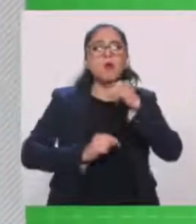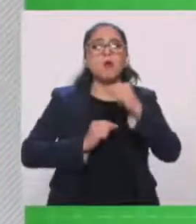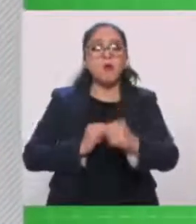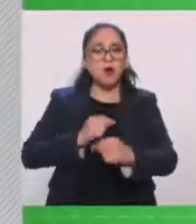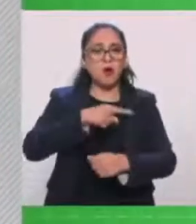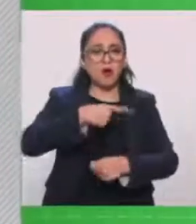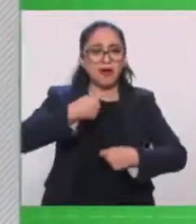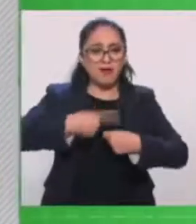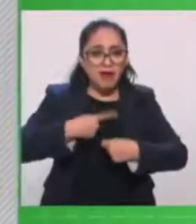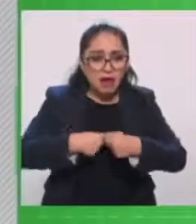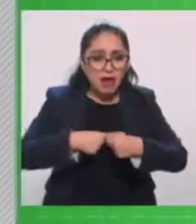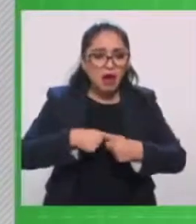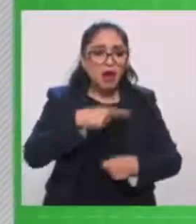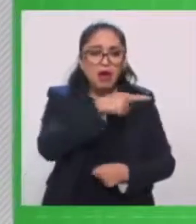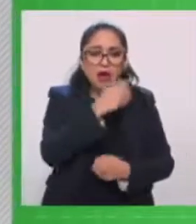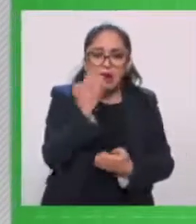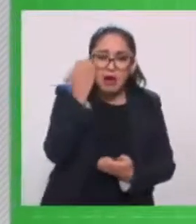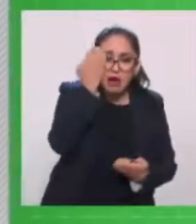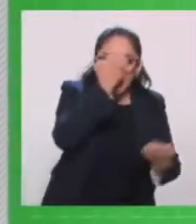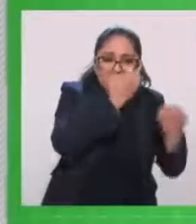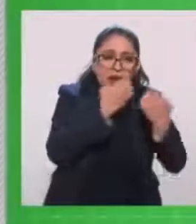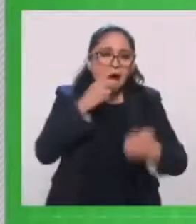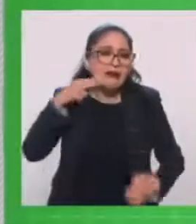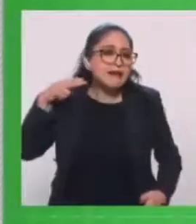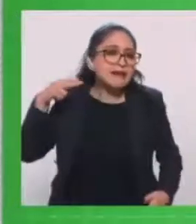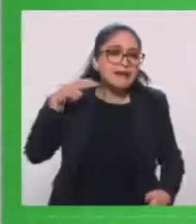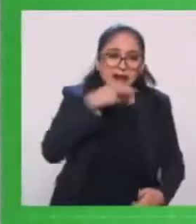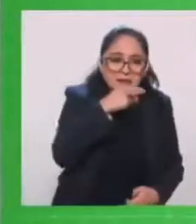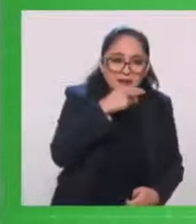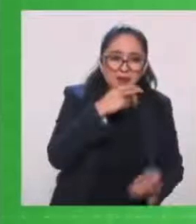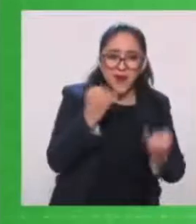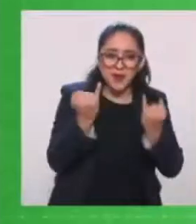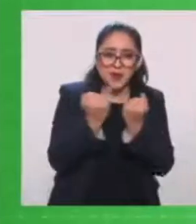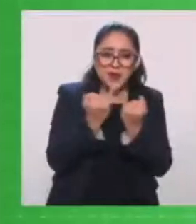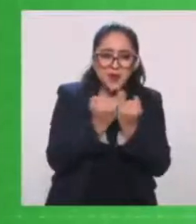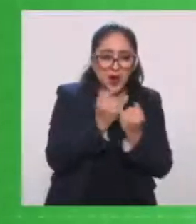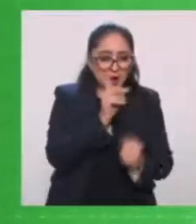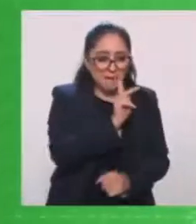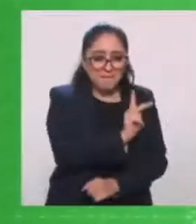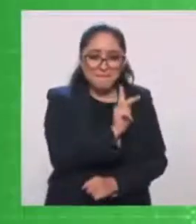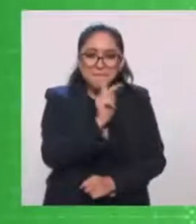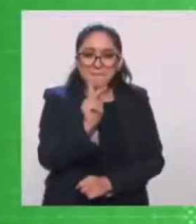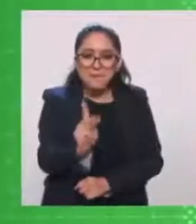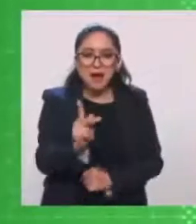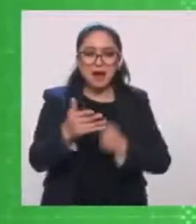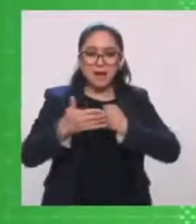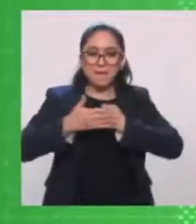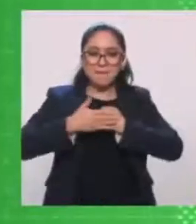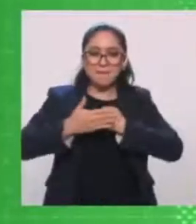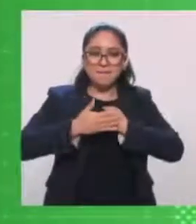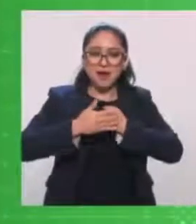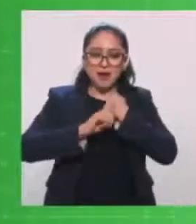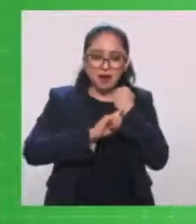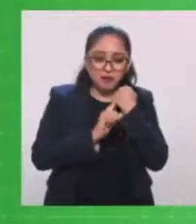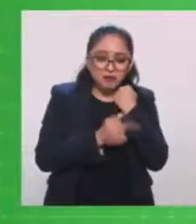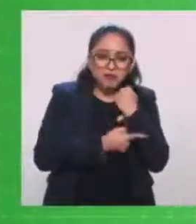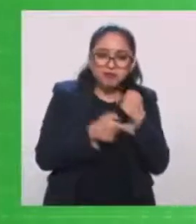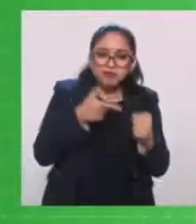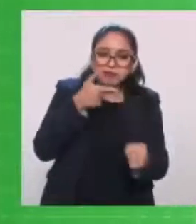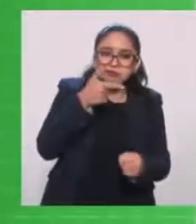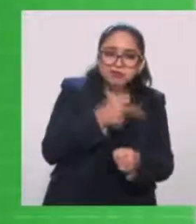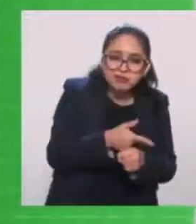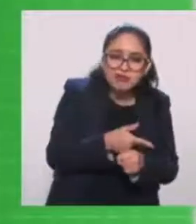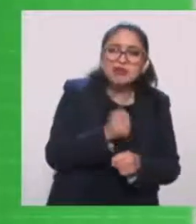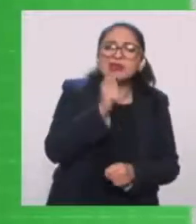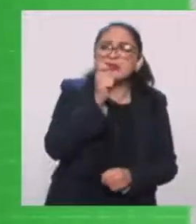pruebas rápidas, que es algo similar a una prueba de embarazo, en donde pueden ser una